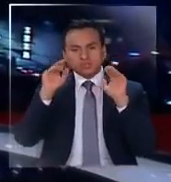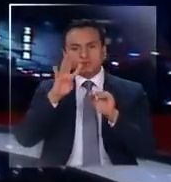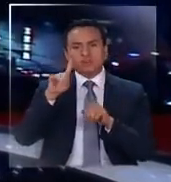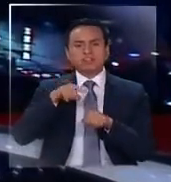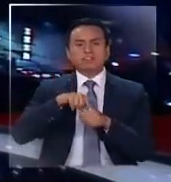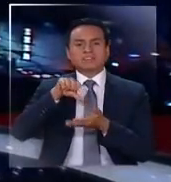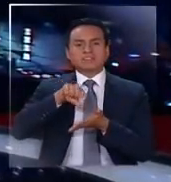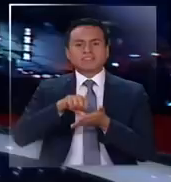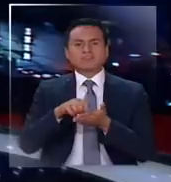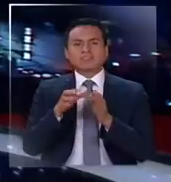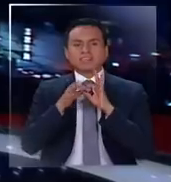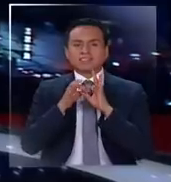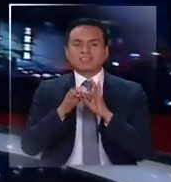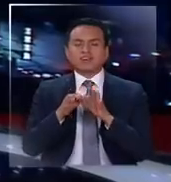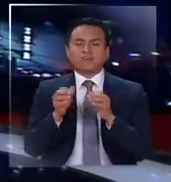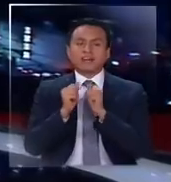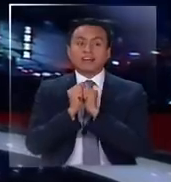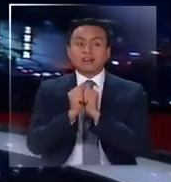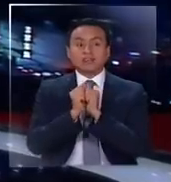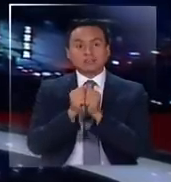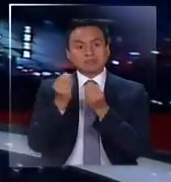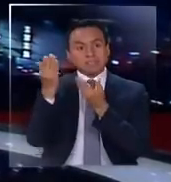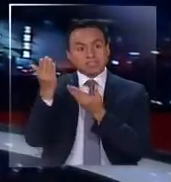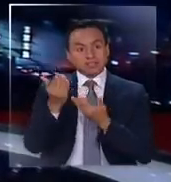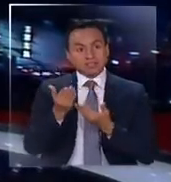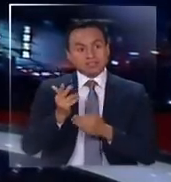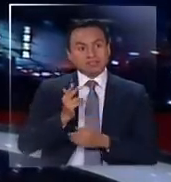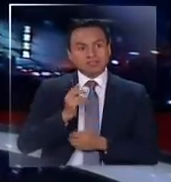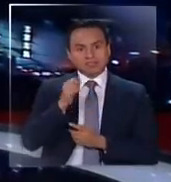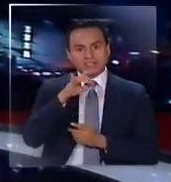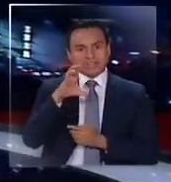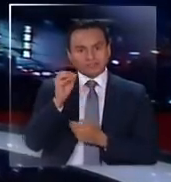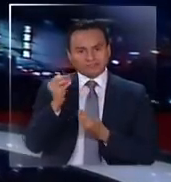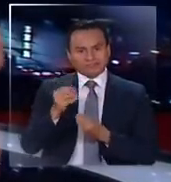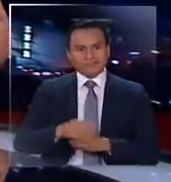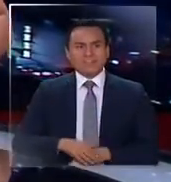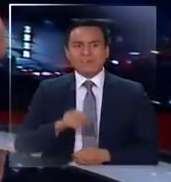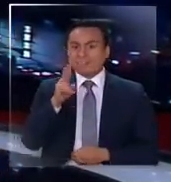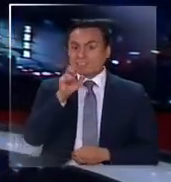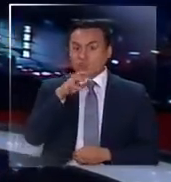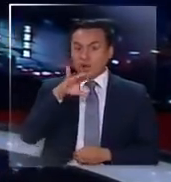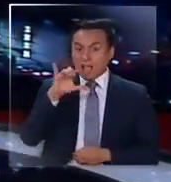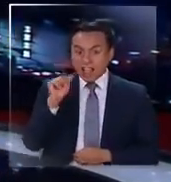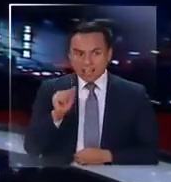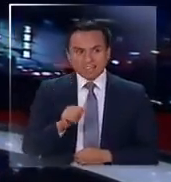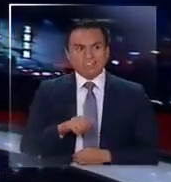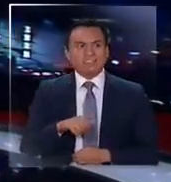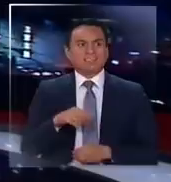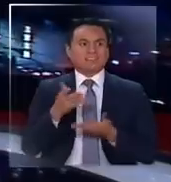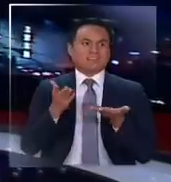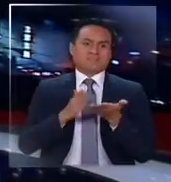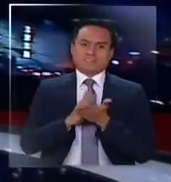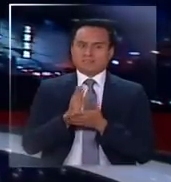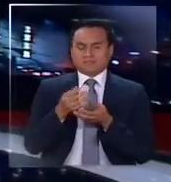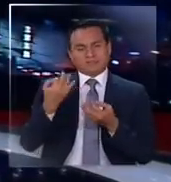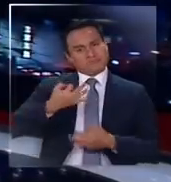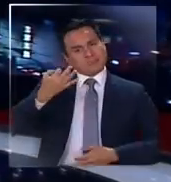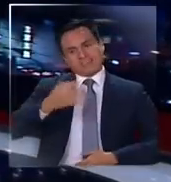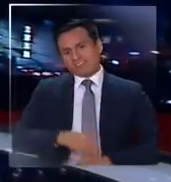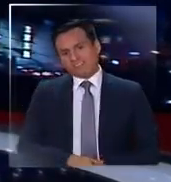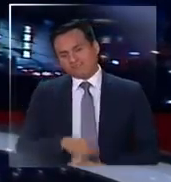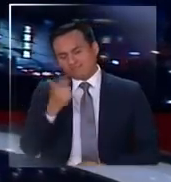24 Horas Central. Muchas gracias por habernos acompañado. Bienvenido, señor Gonzalo Valenzuela. ¿Valenzuela? Partimos